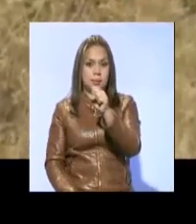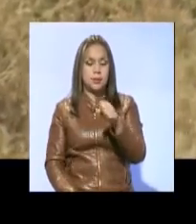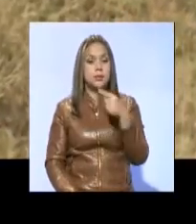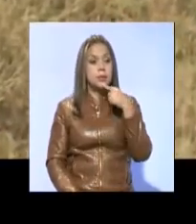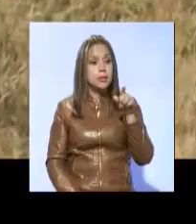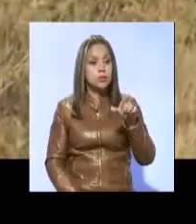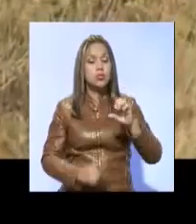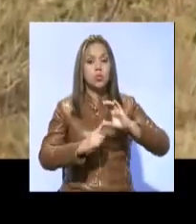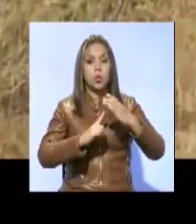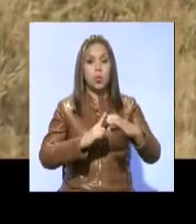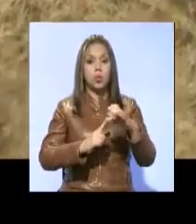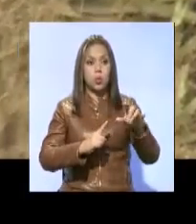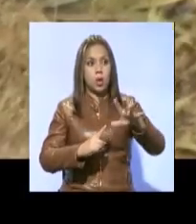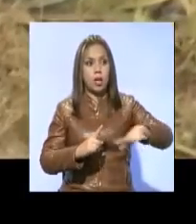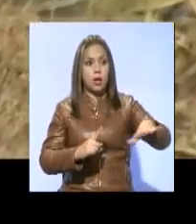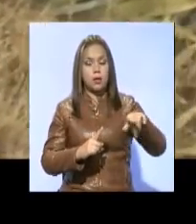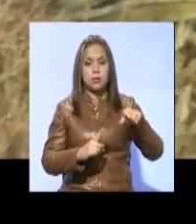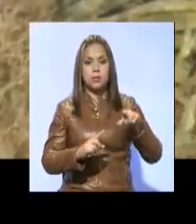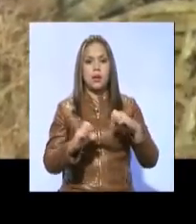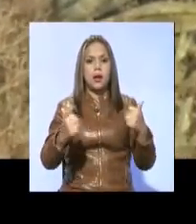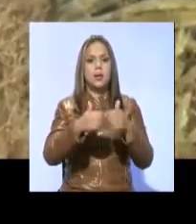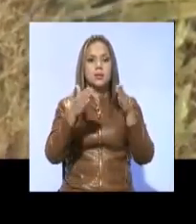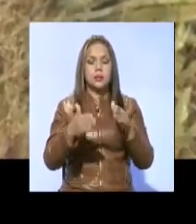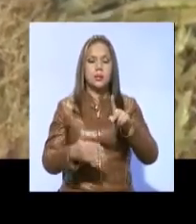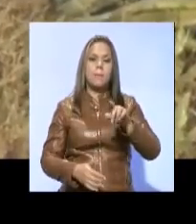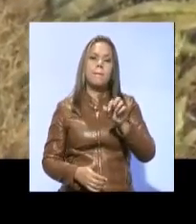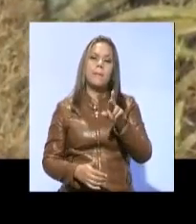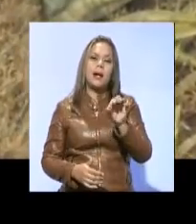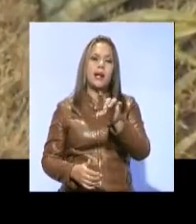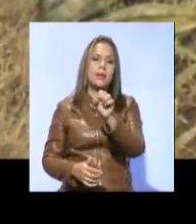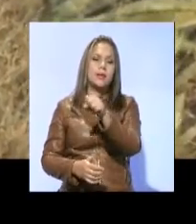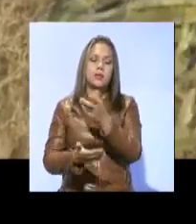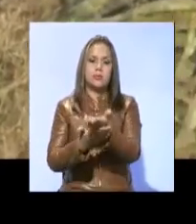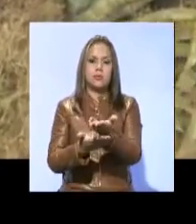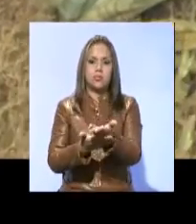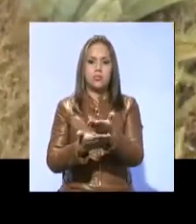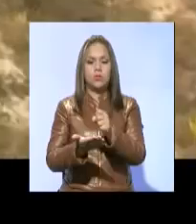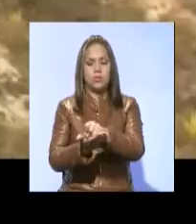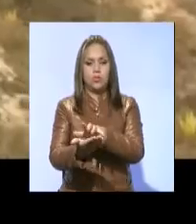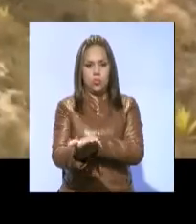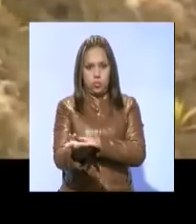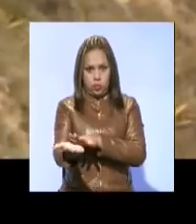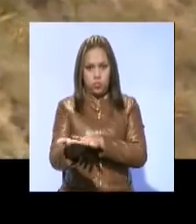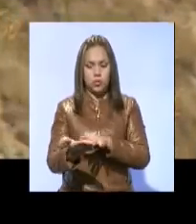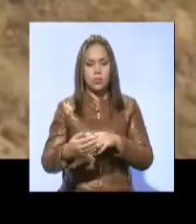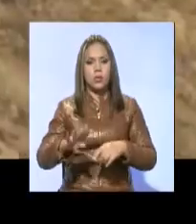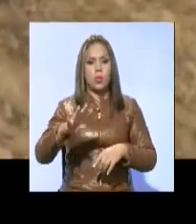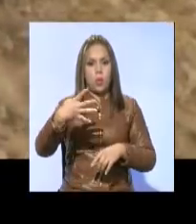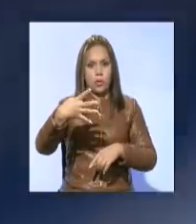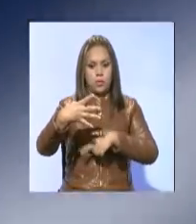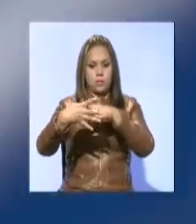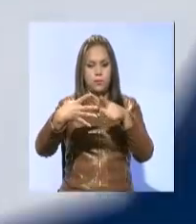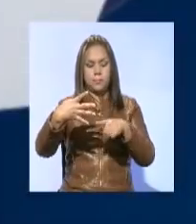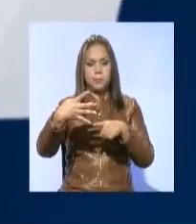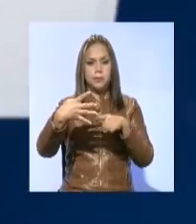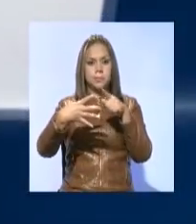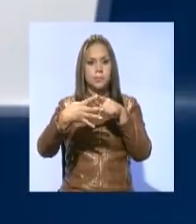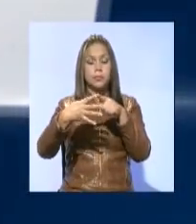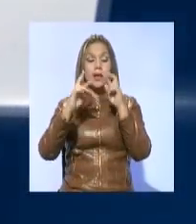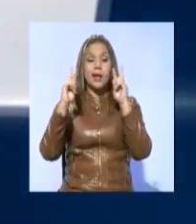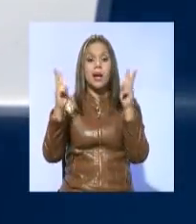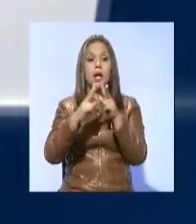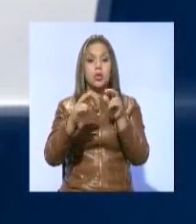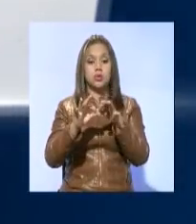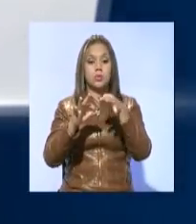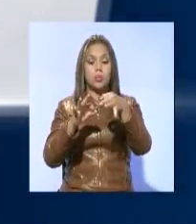bagaje cultural de la zona, el asambleísta Washington Paredes propone un proyecto de resolución enfocado en 4 aspectos. Reconocer